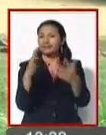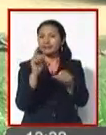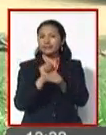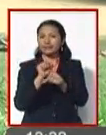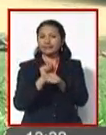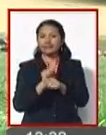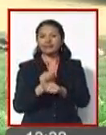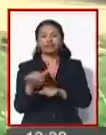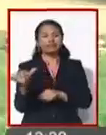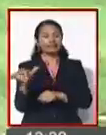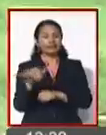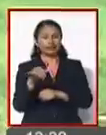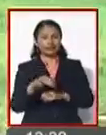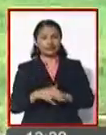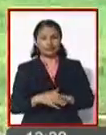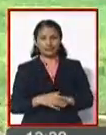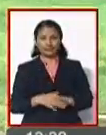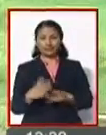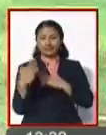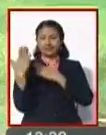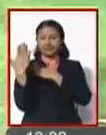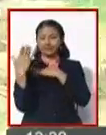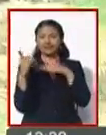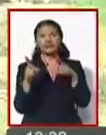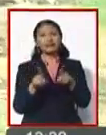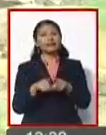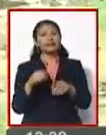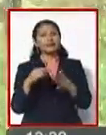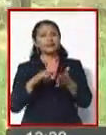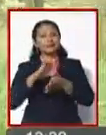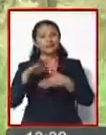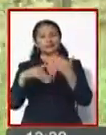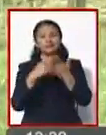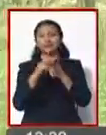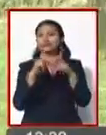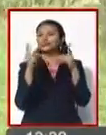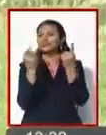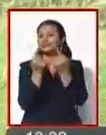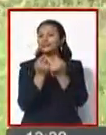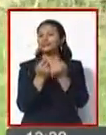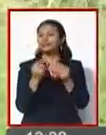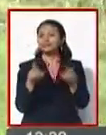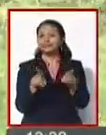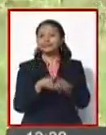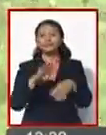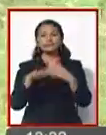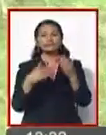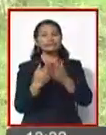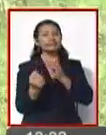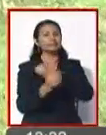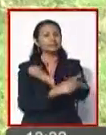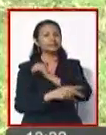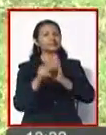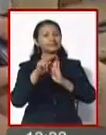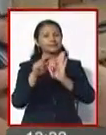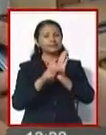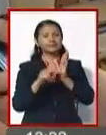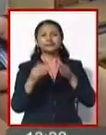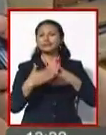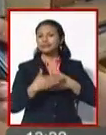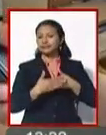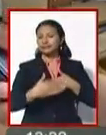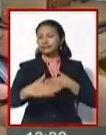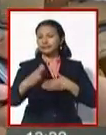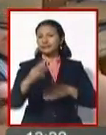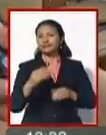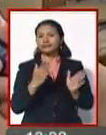trabajo similar al que se hace aquí en Santa Cruz de la Sierra y se hace en todo el departamento, y es más, se hace en todo el país porque es una norma que se sigue